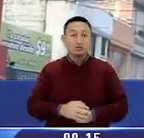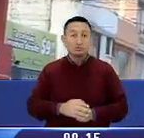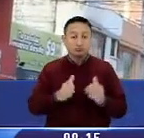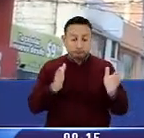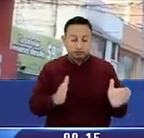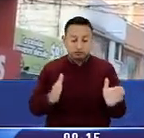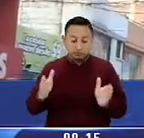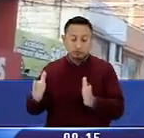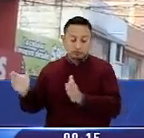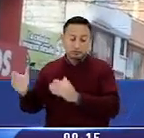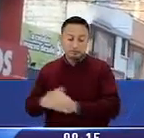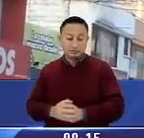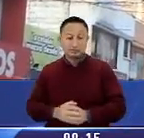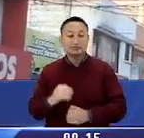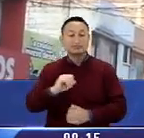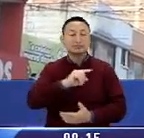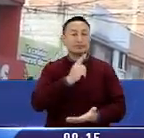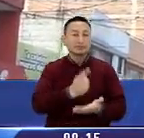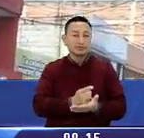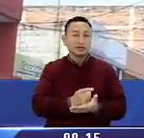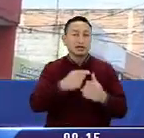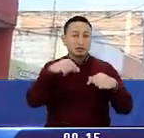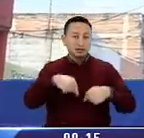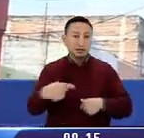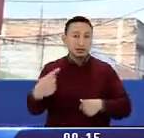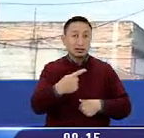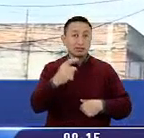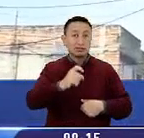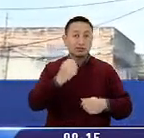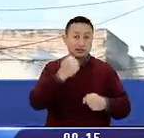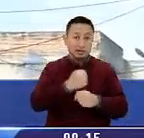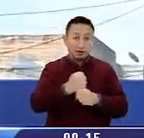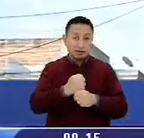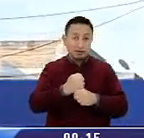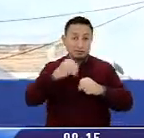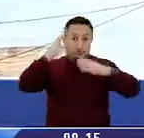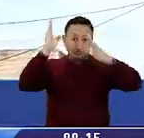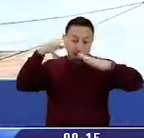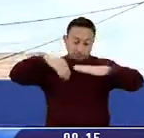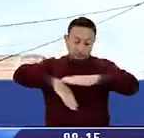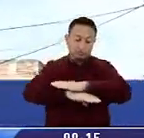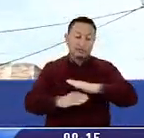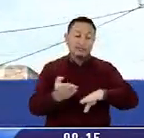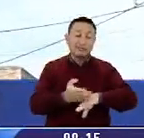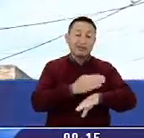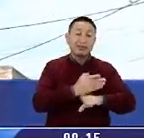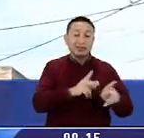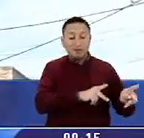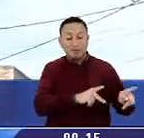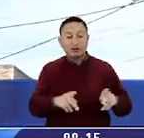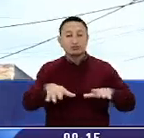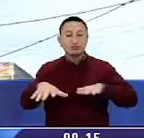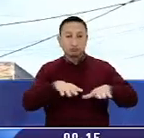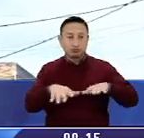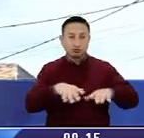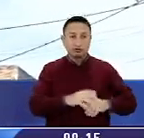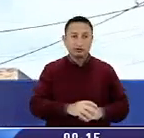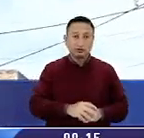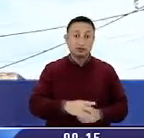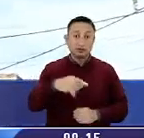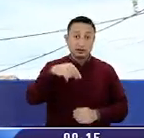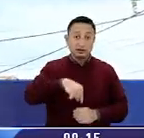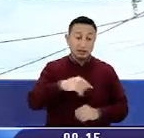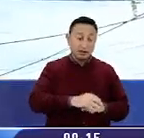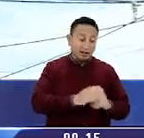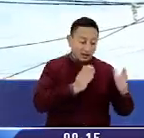Sí, necesitamos realizar los trabajos de soterramiento, por eso en una planificación coordinada se realiza